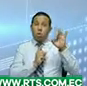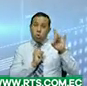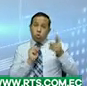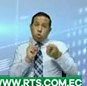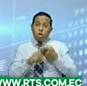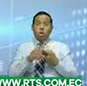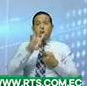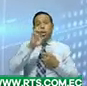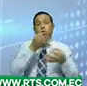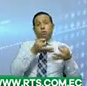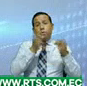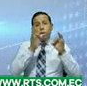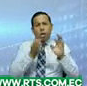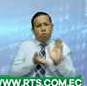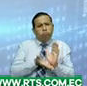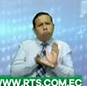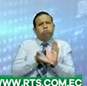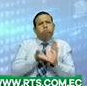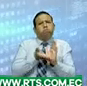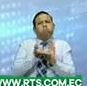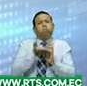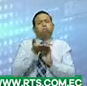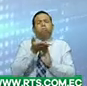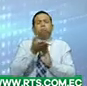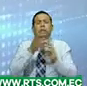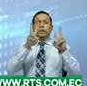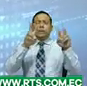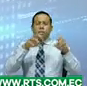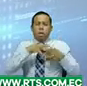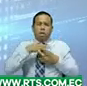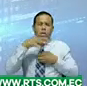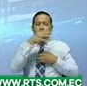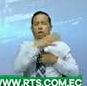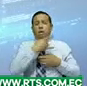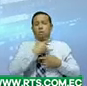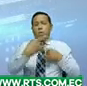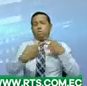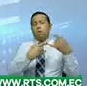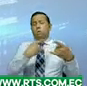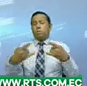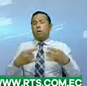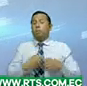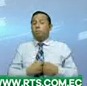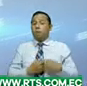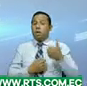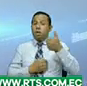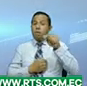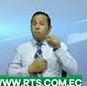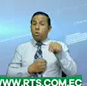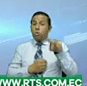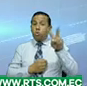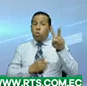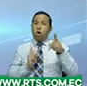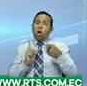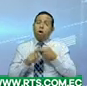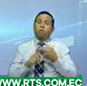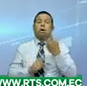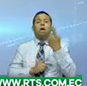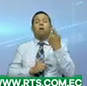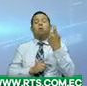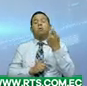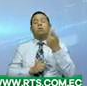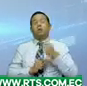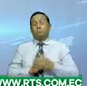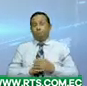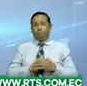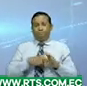registró un aumento de casos sospechosos por COVID-19, con una incidencia que pasó de 10.2 a 11 por cada 10.000 habitantes,